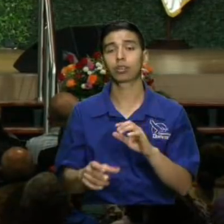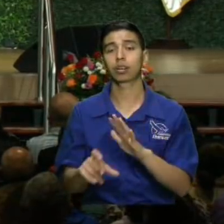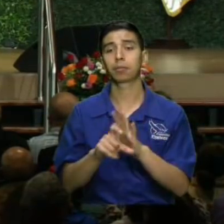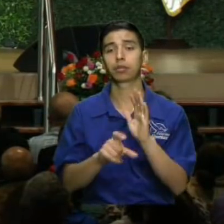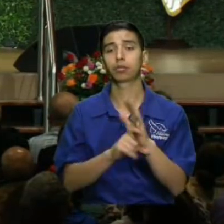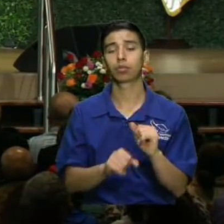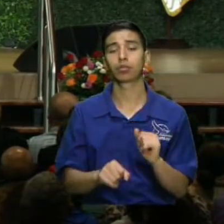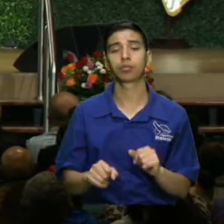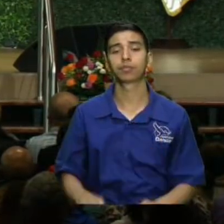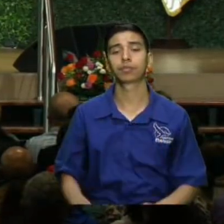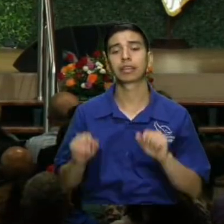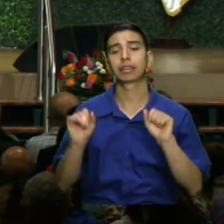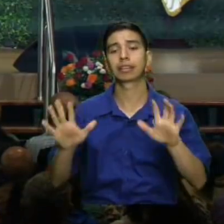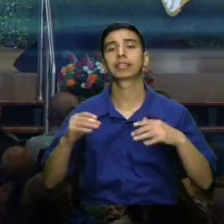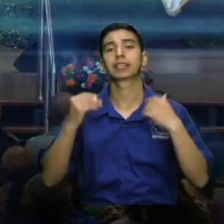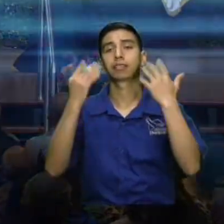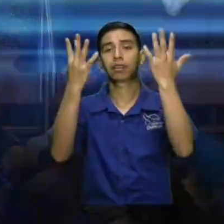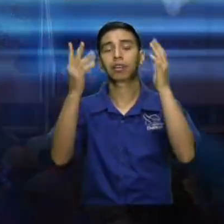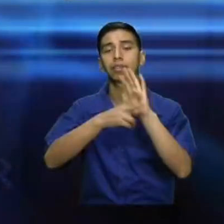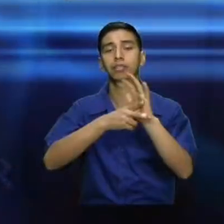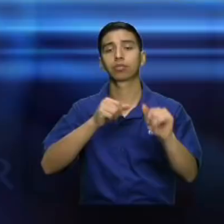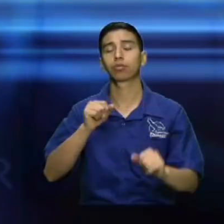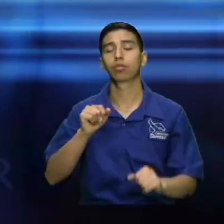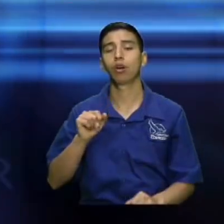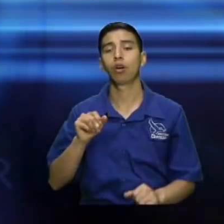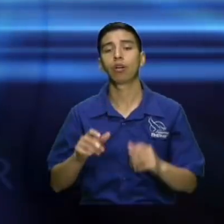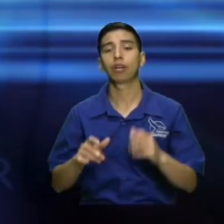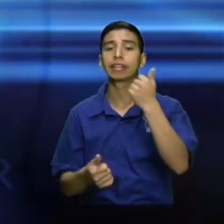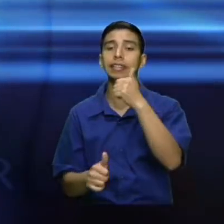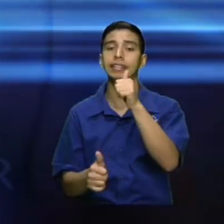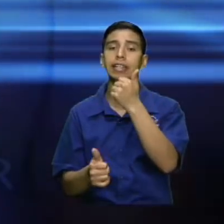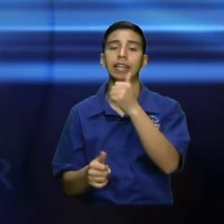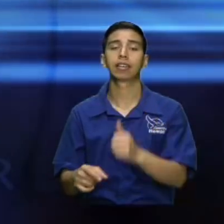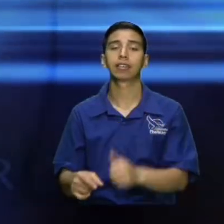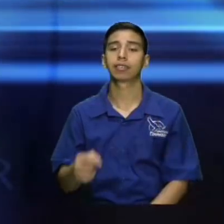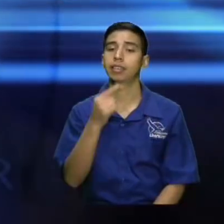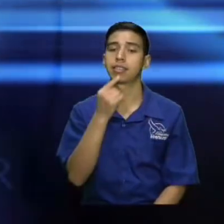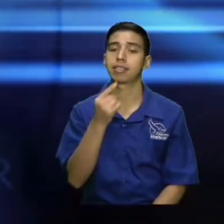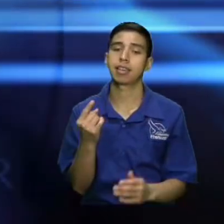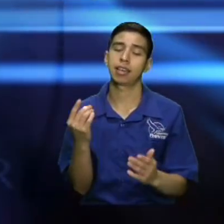No se levantará un solo testigo contra un hombre por cualquier iniquidad